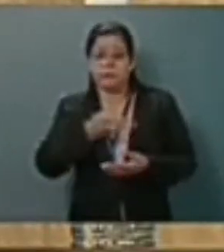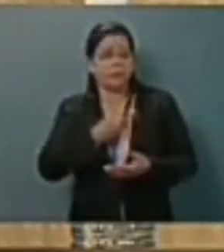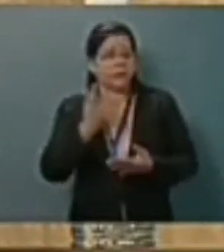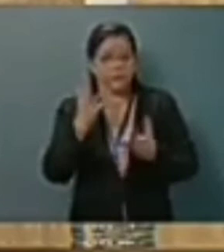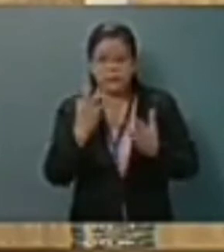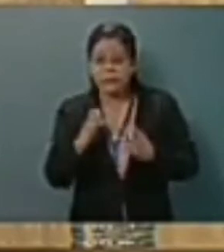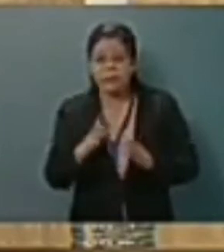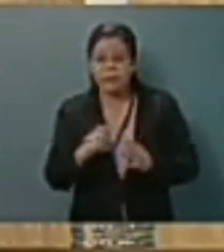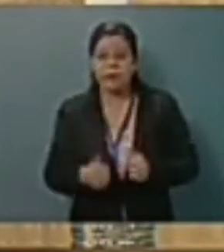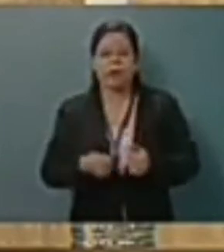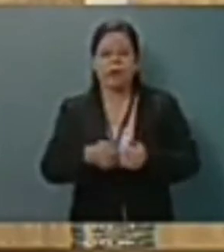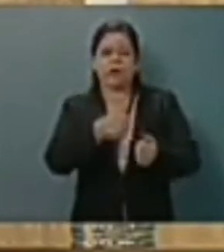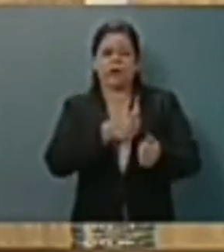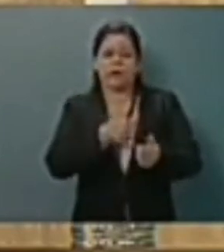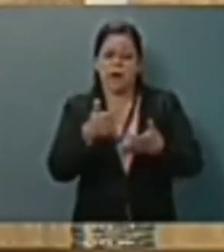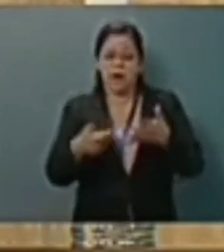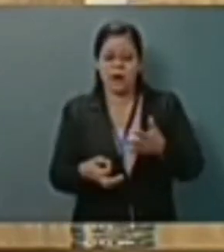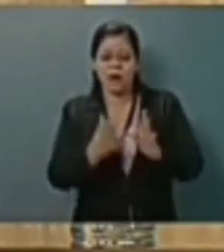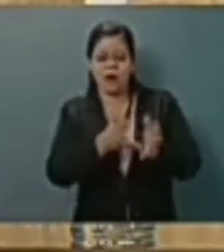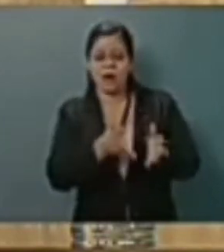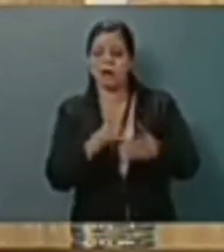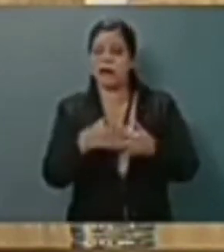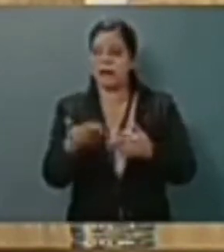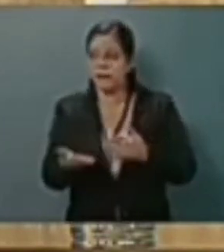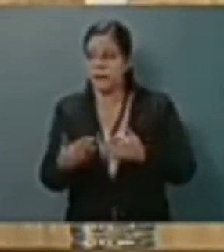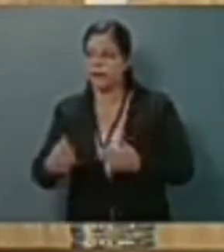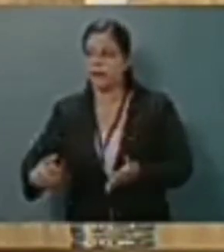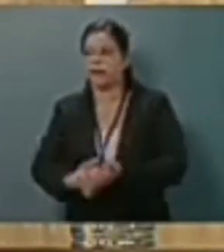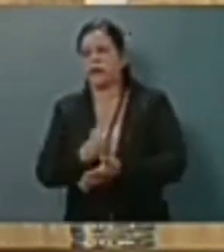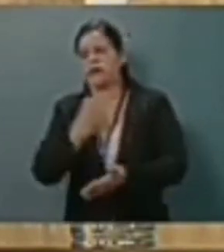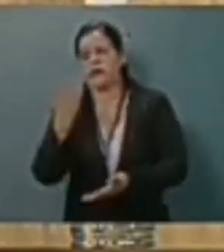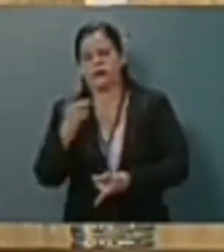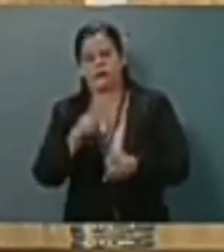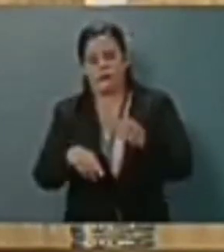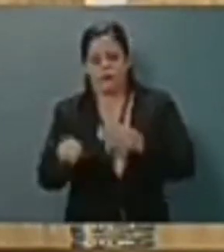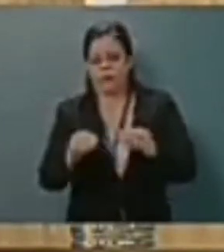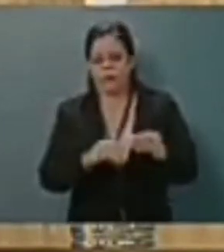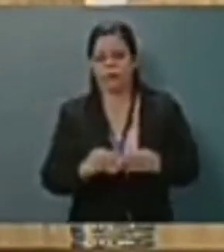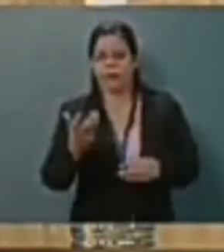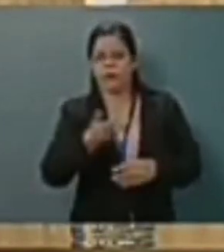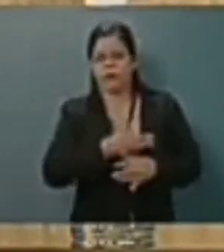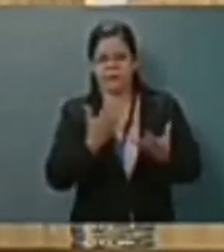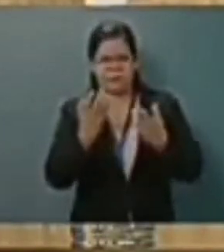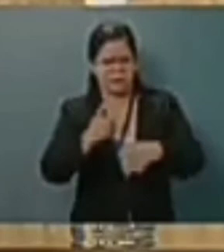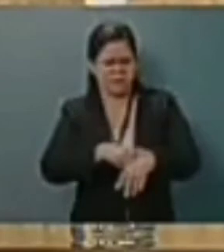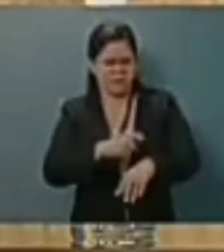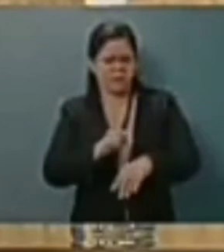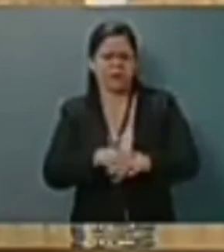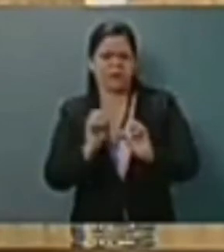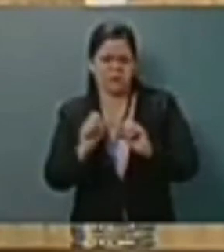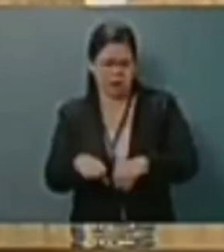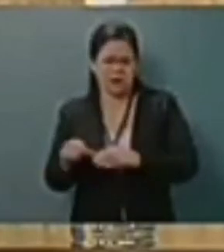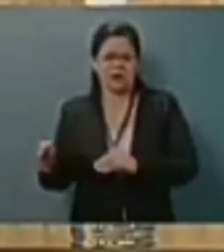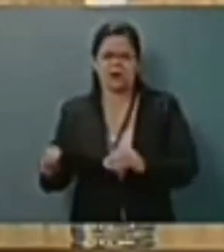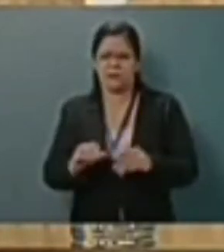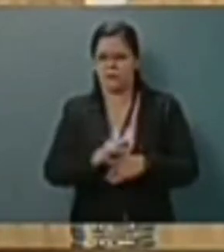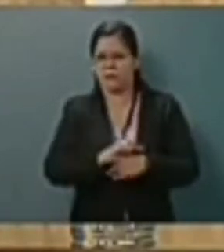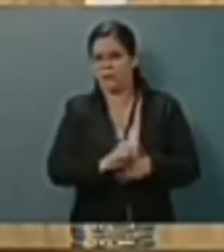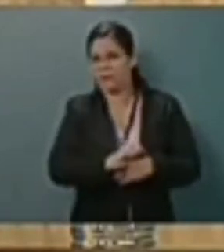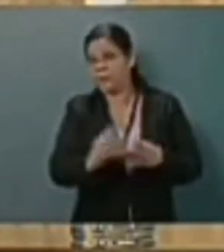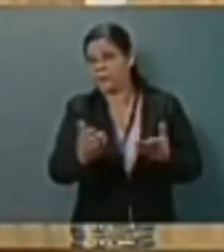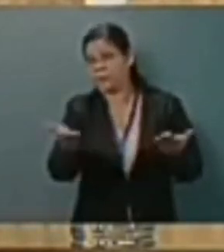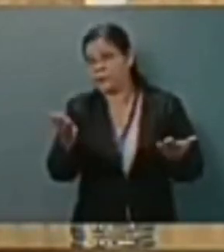tampoco, sin dejar leyes y después lamentarnos que no se llevaron a cabo cuando tuvimos todo el tiempo del mundo para llevarlas a cabo. Así